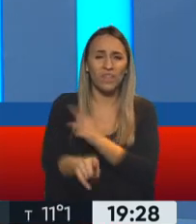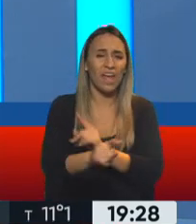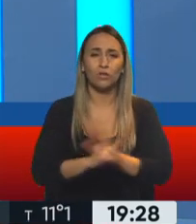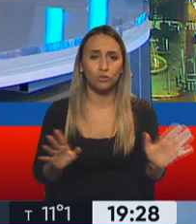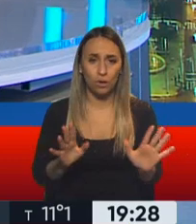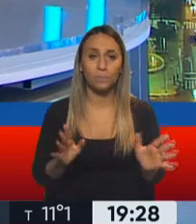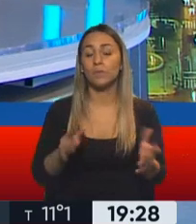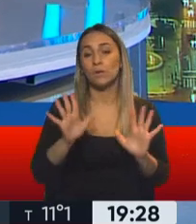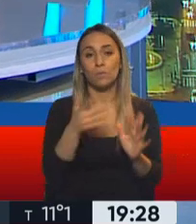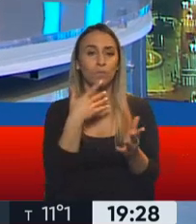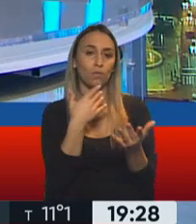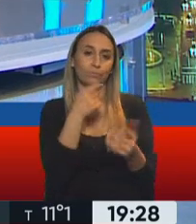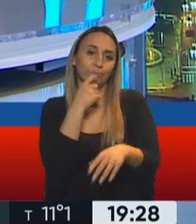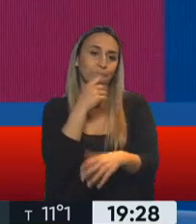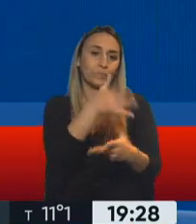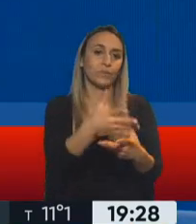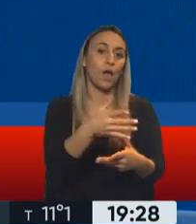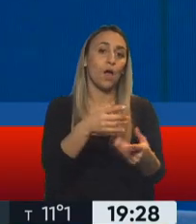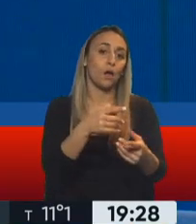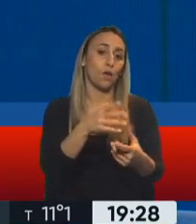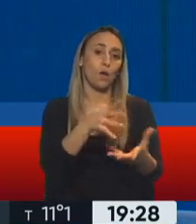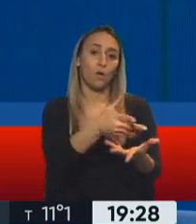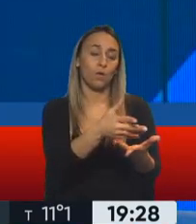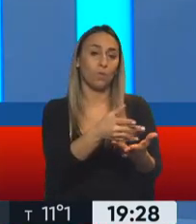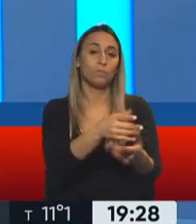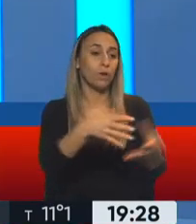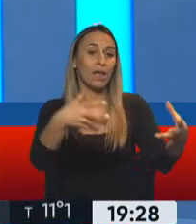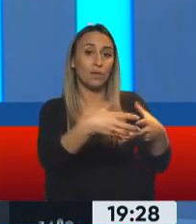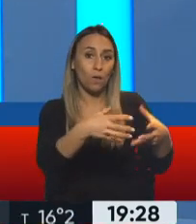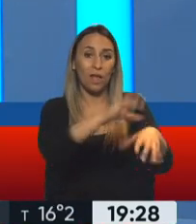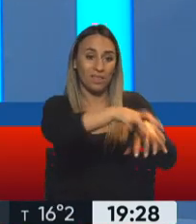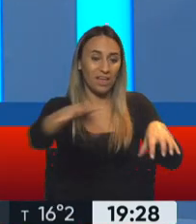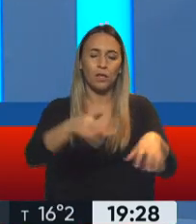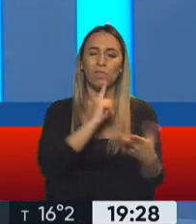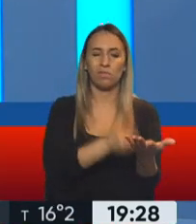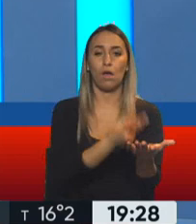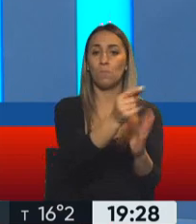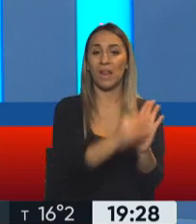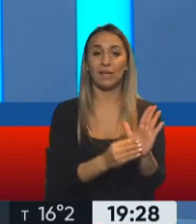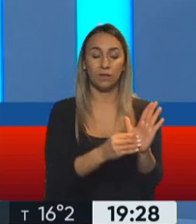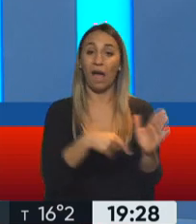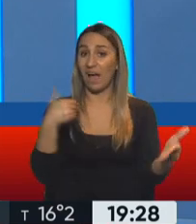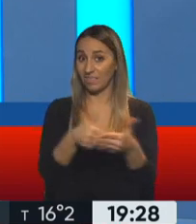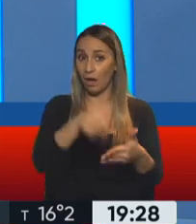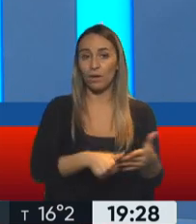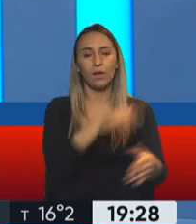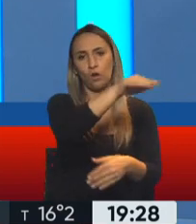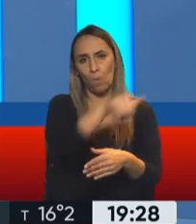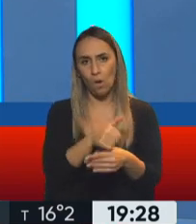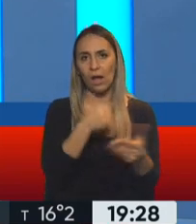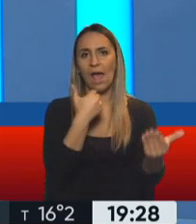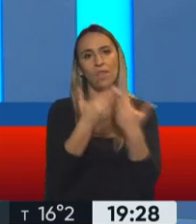tener una negociación fiscal más firme con los formadores, otro vínculo con los formadores desde de precios, otra posición, porque con el diálogo, ¿cierto? Aparentemente no. Hasta ahora no viene